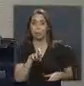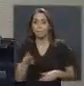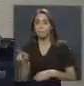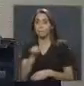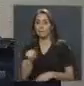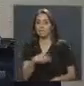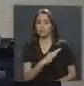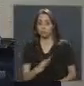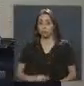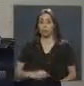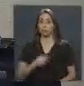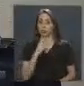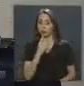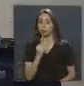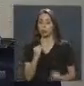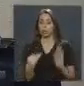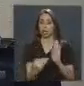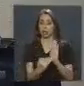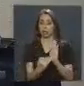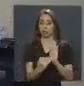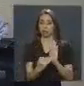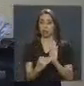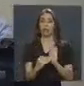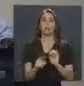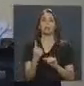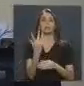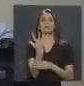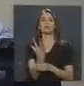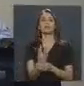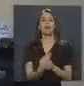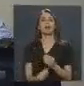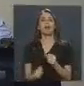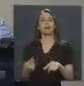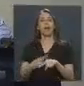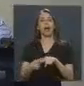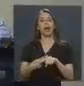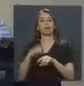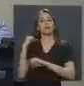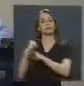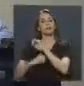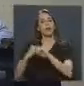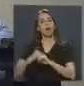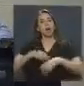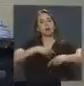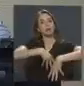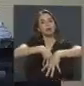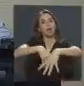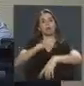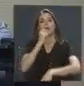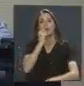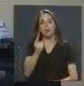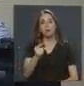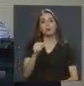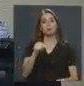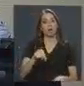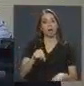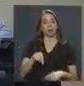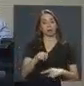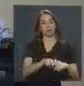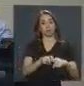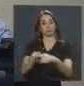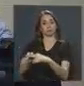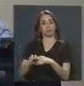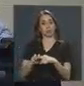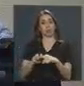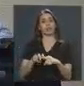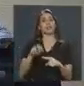comprometemos respaldar. Se termina en primer término con los abusos que llevamos años denunciando en la calle y en estos estrados, con la creación de una